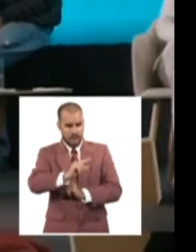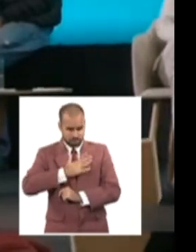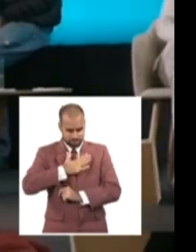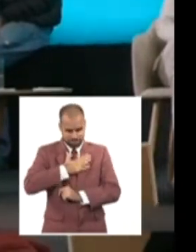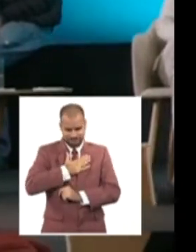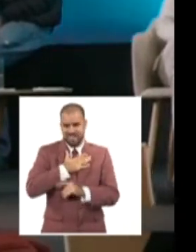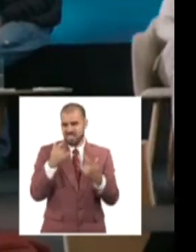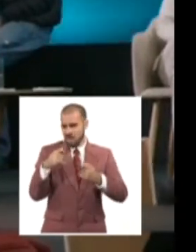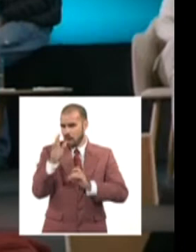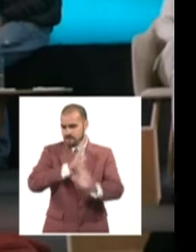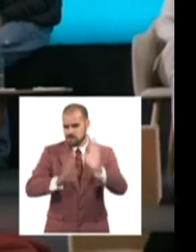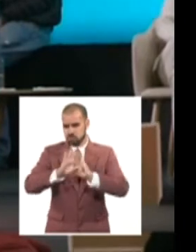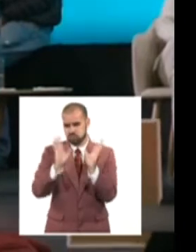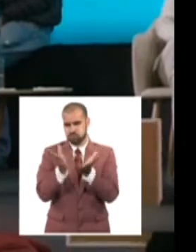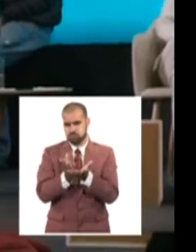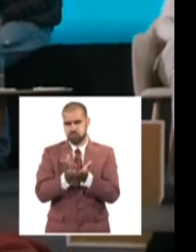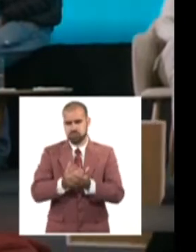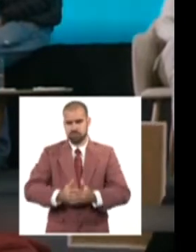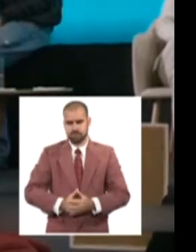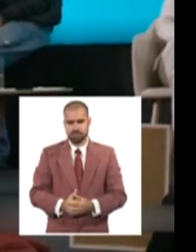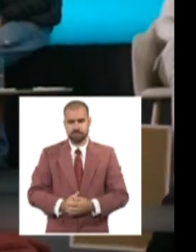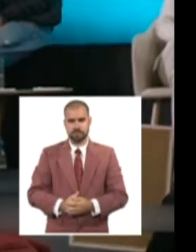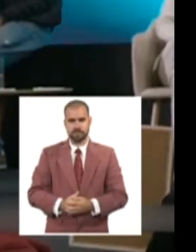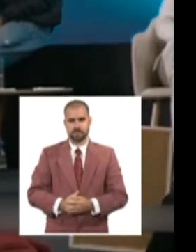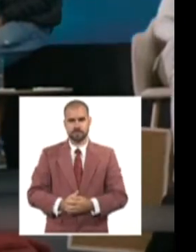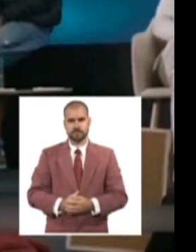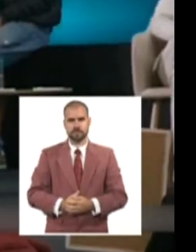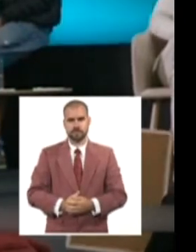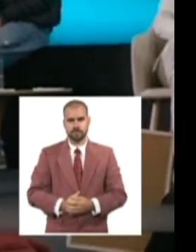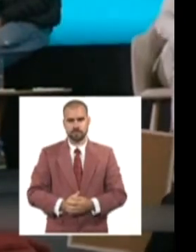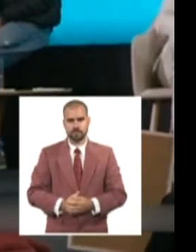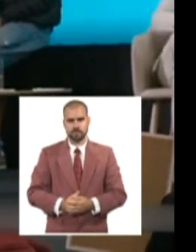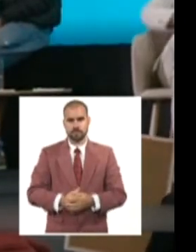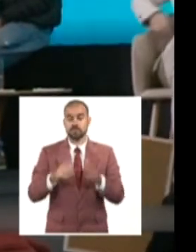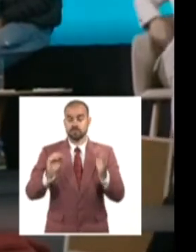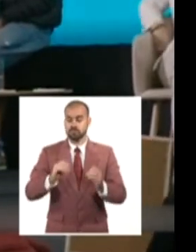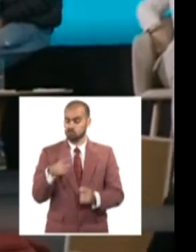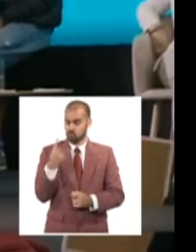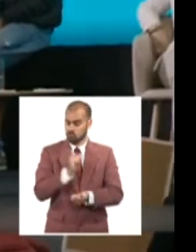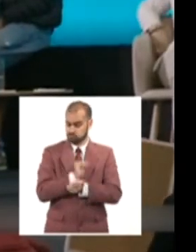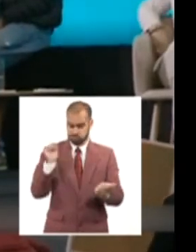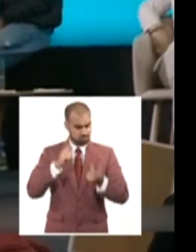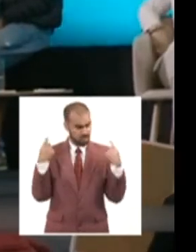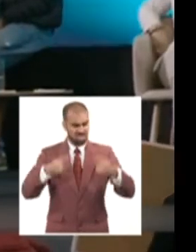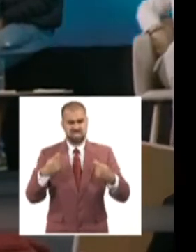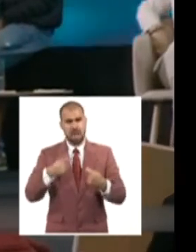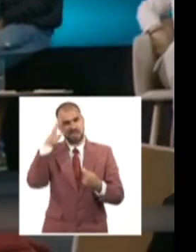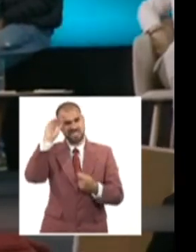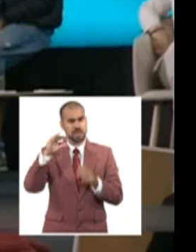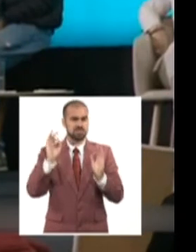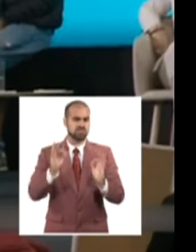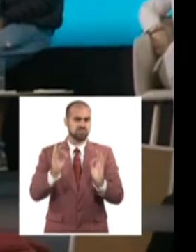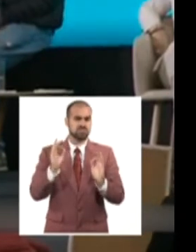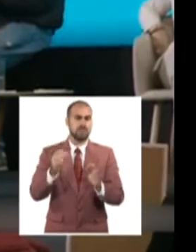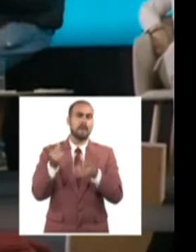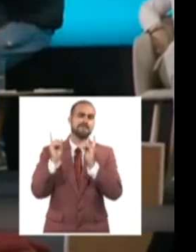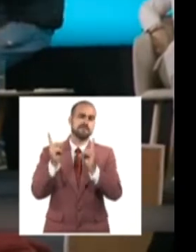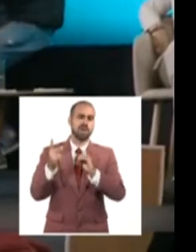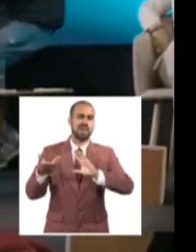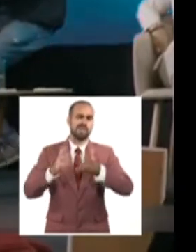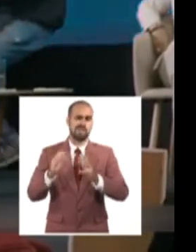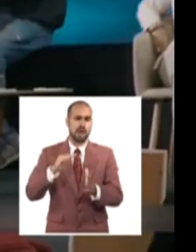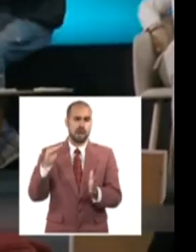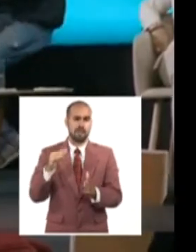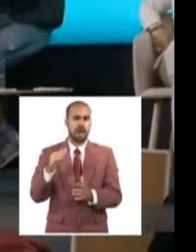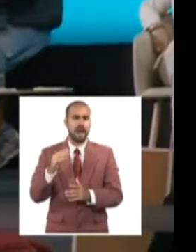nuestra biodiversidad nuestra soberanía y democracia son constantemente atacadas por la política irresponsable y